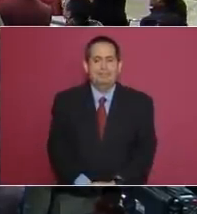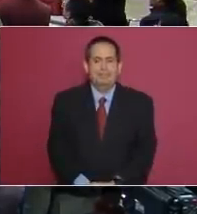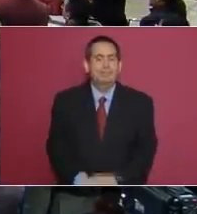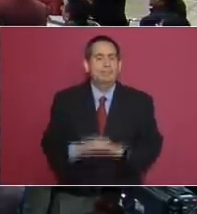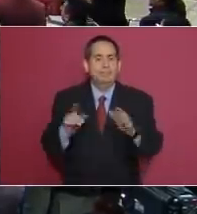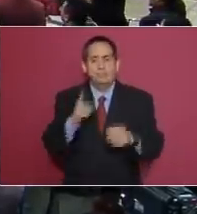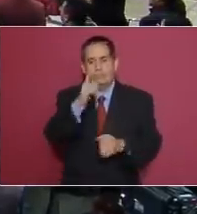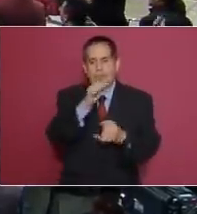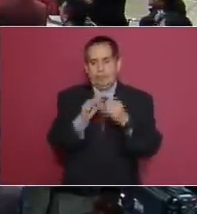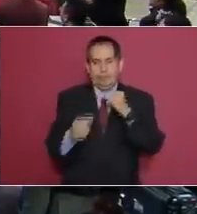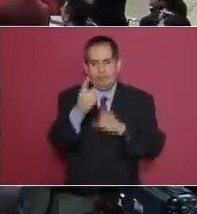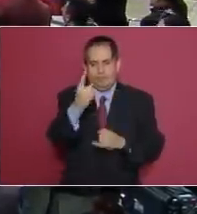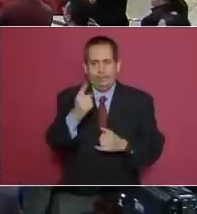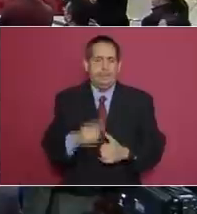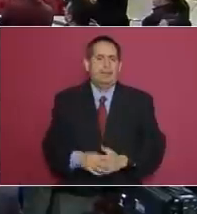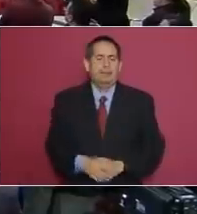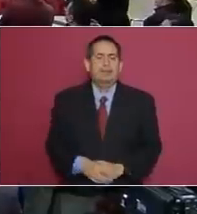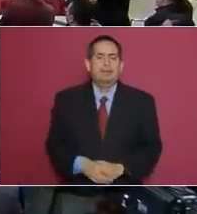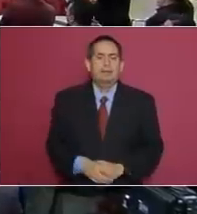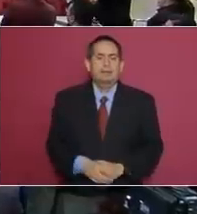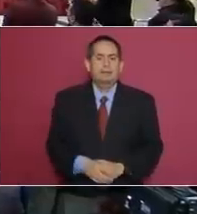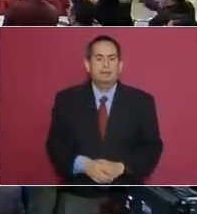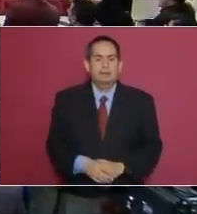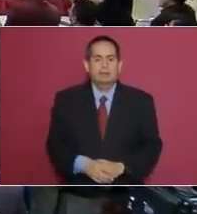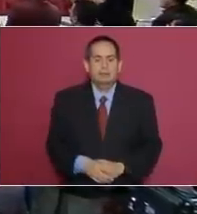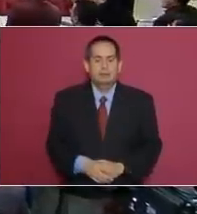Bueno, una más.